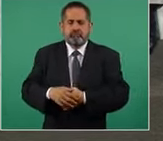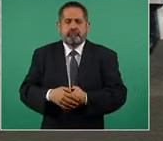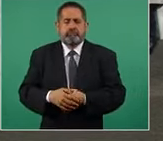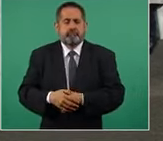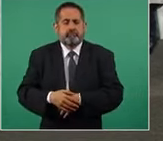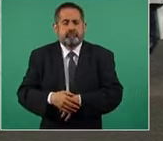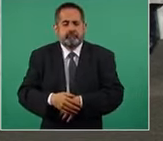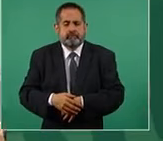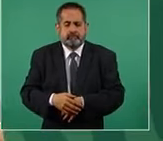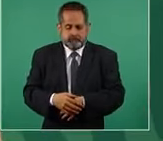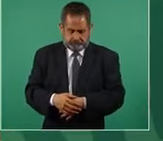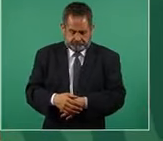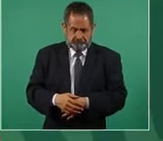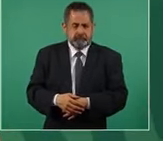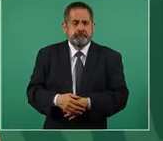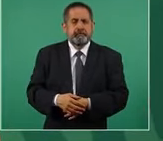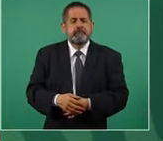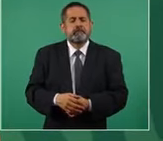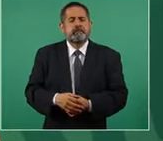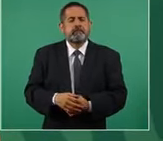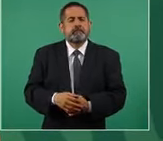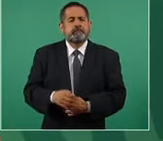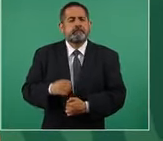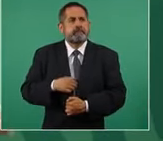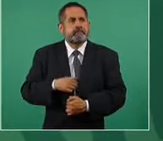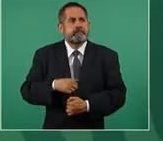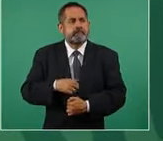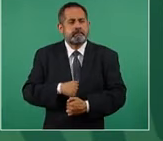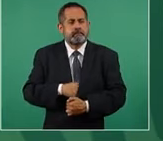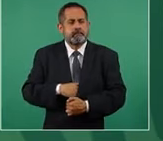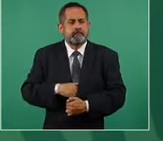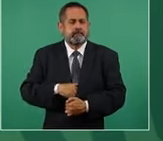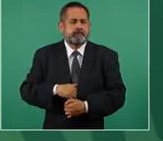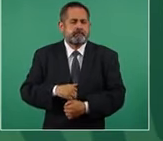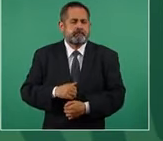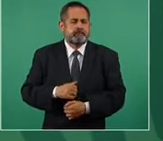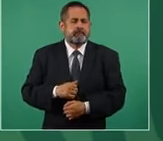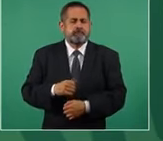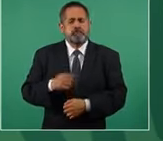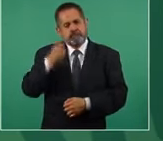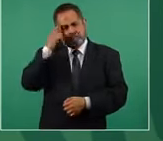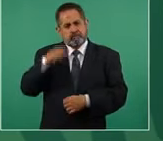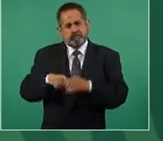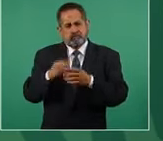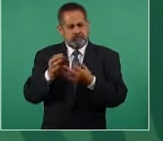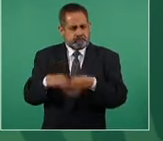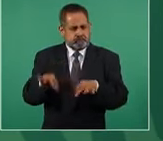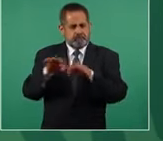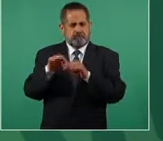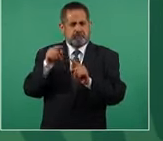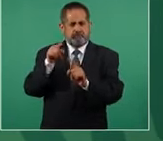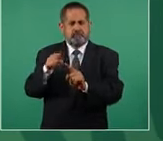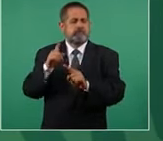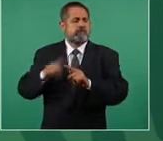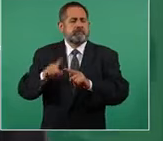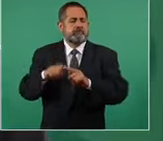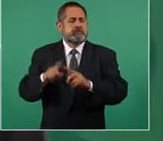Yo creo que es muy importante el